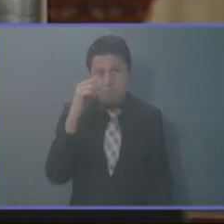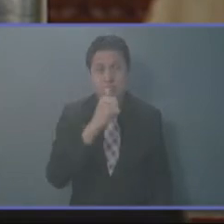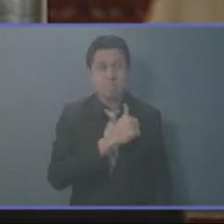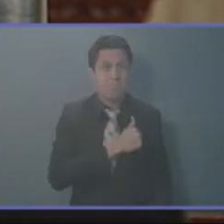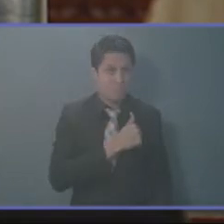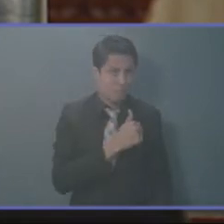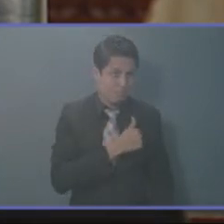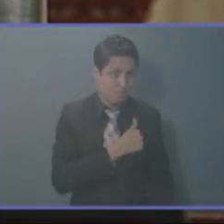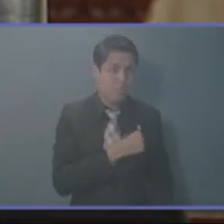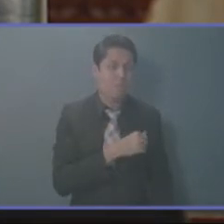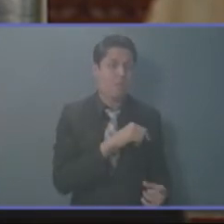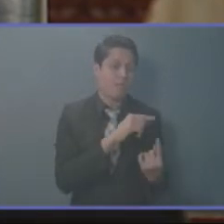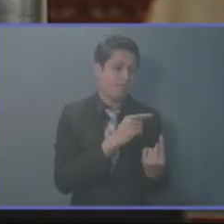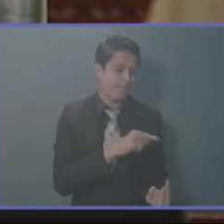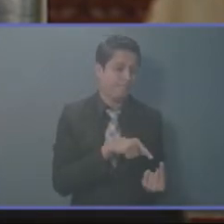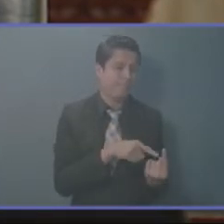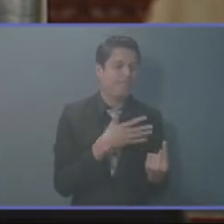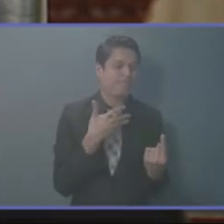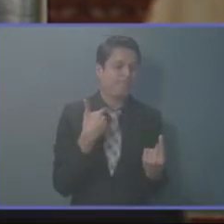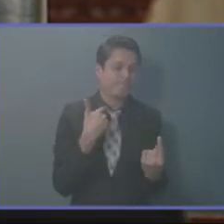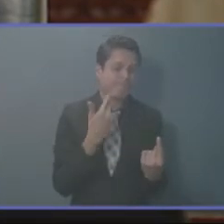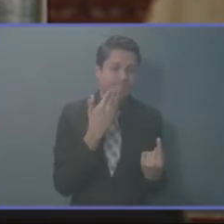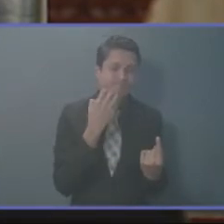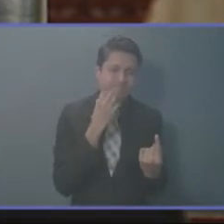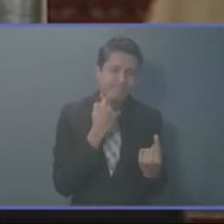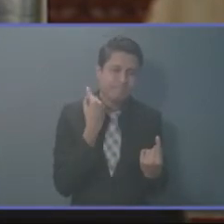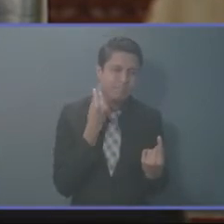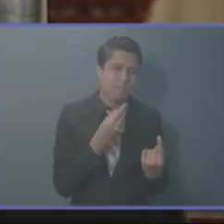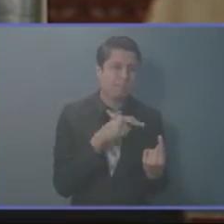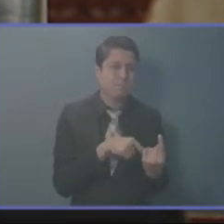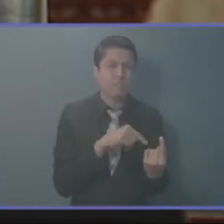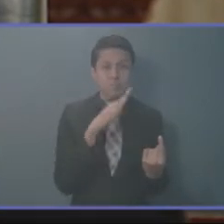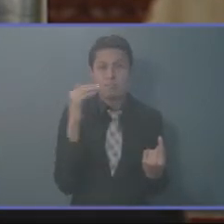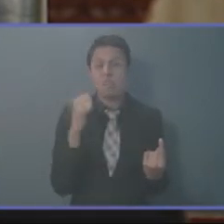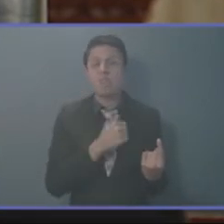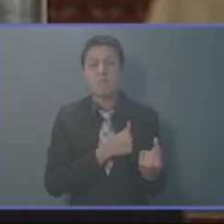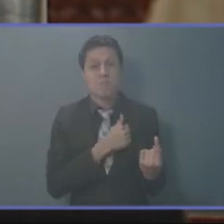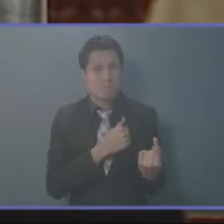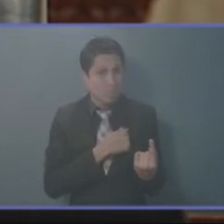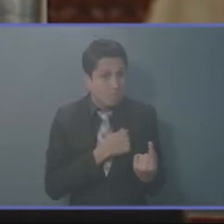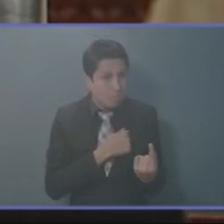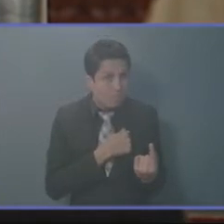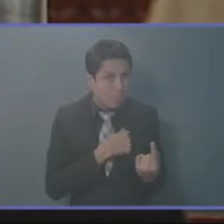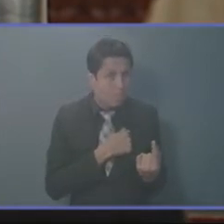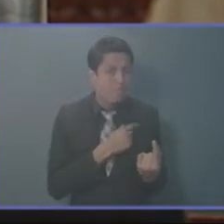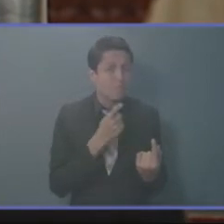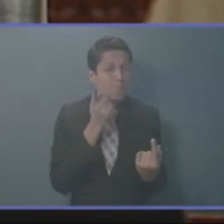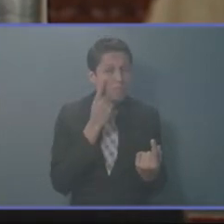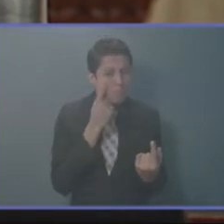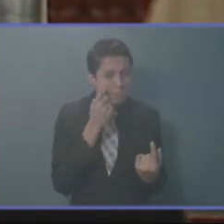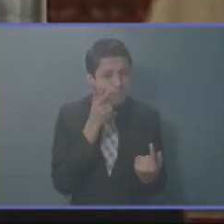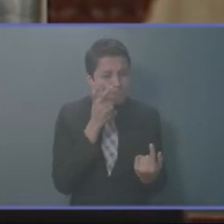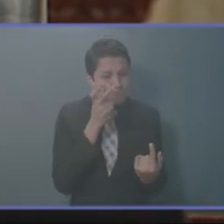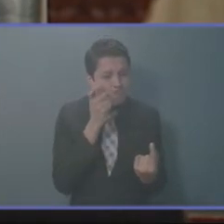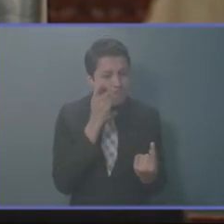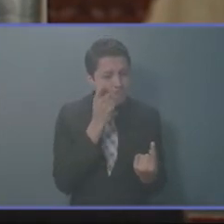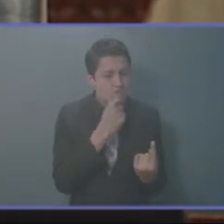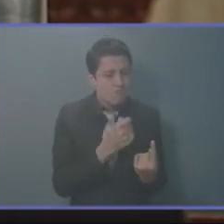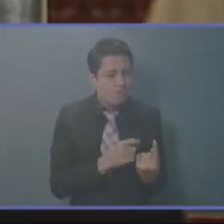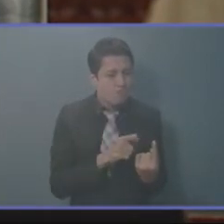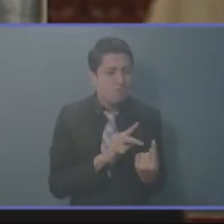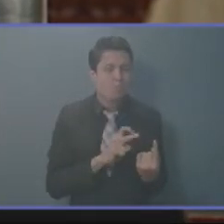la conservación y restablecimiento de la salud de los habitantes y ser el encargado de determinar y supervisar la política nacional de